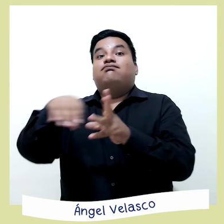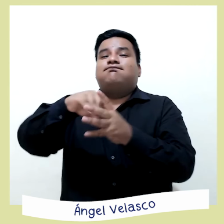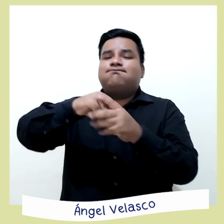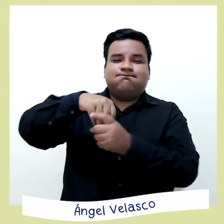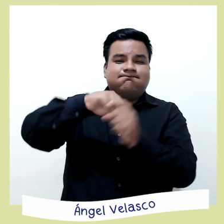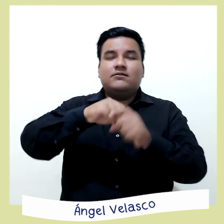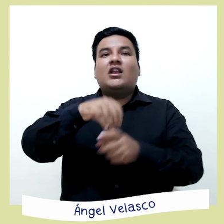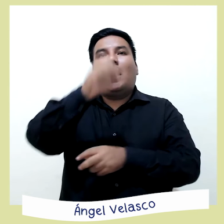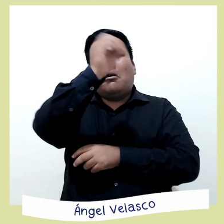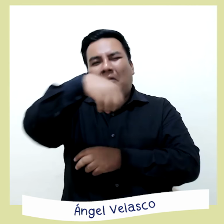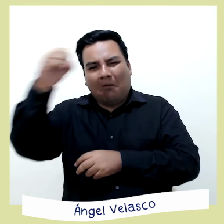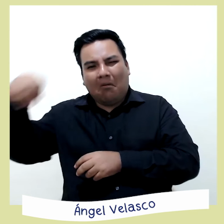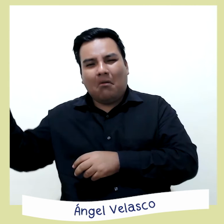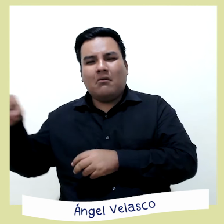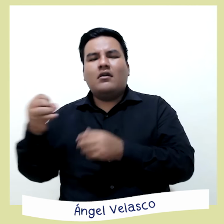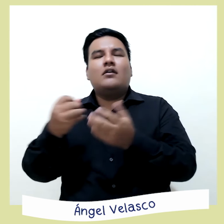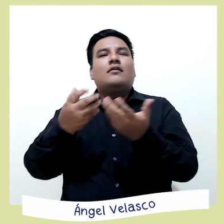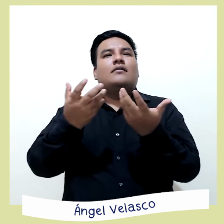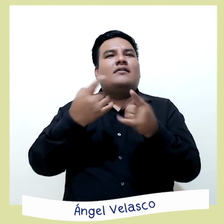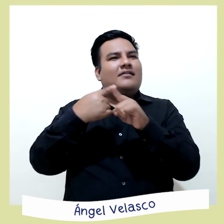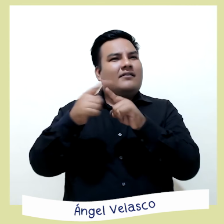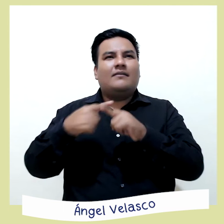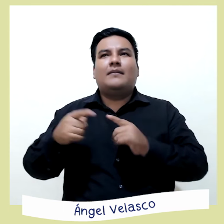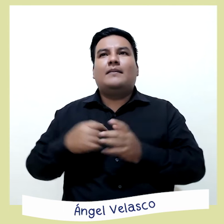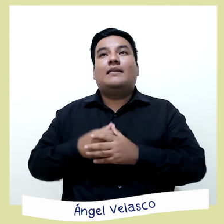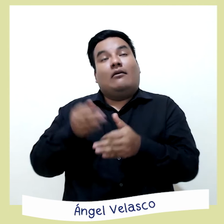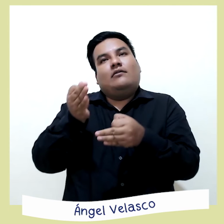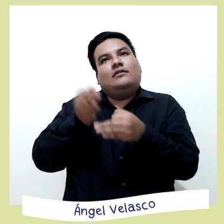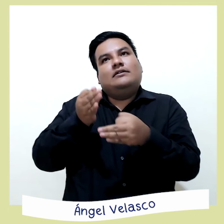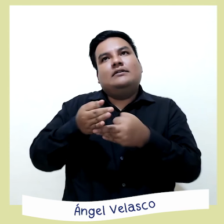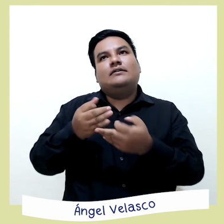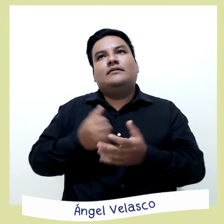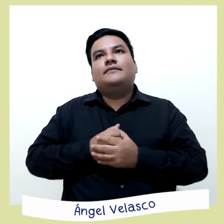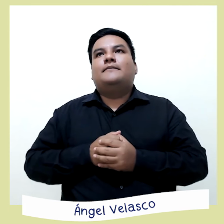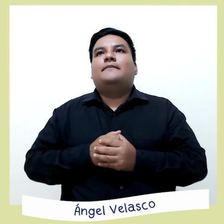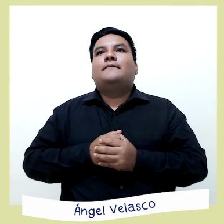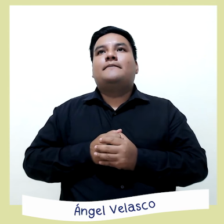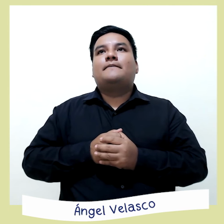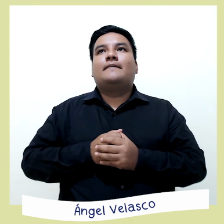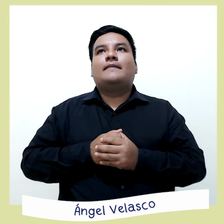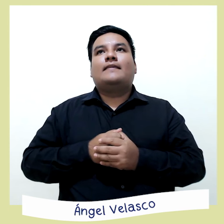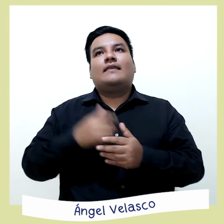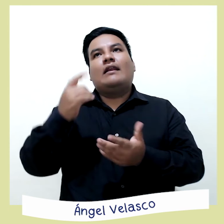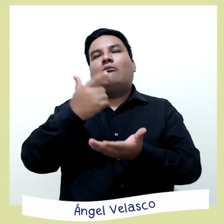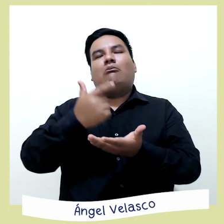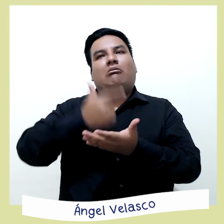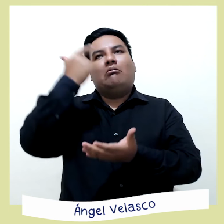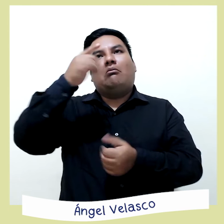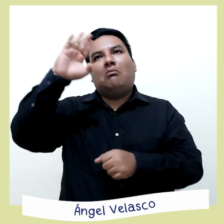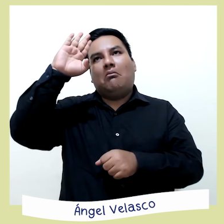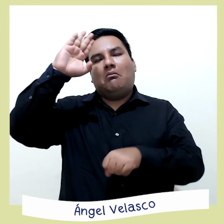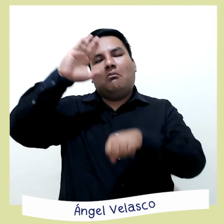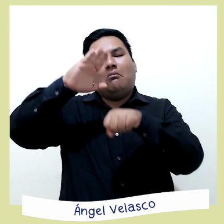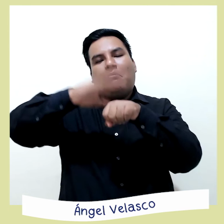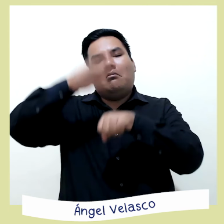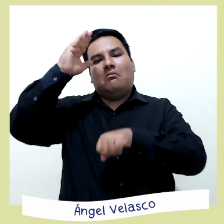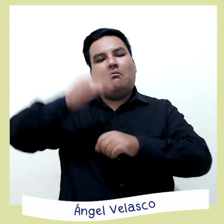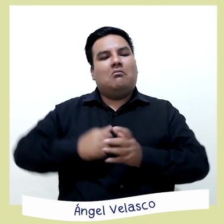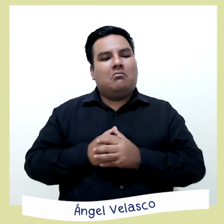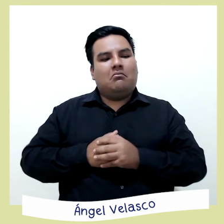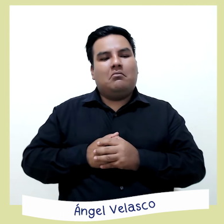2017 es la relativa a los servicios de salud y la creciente saturación por la desorganización que